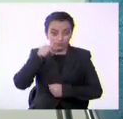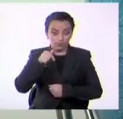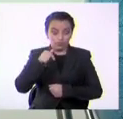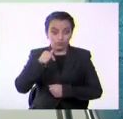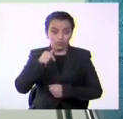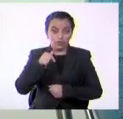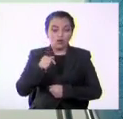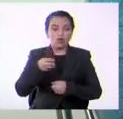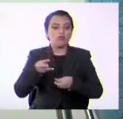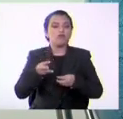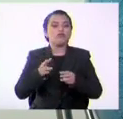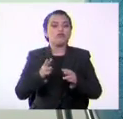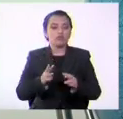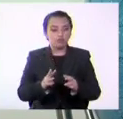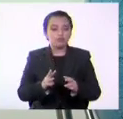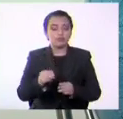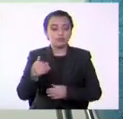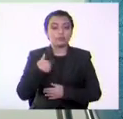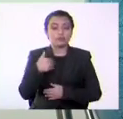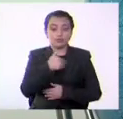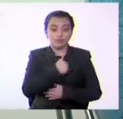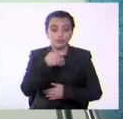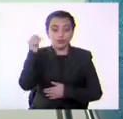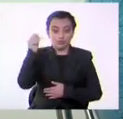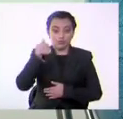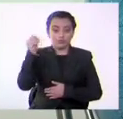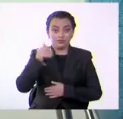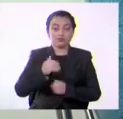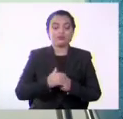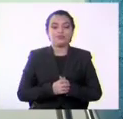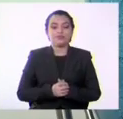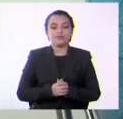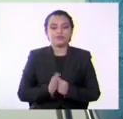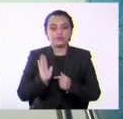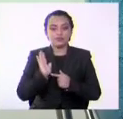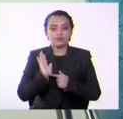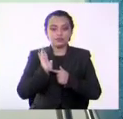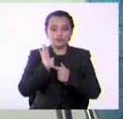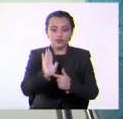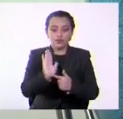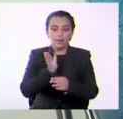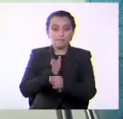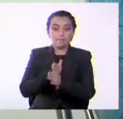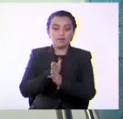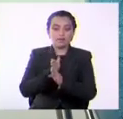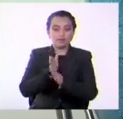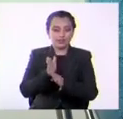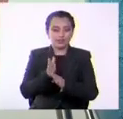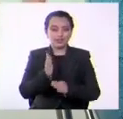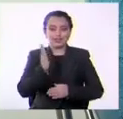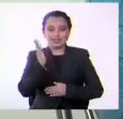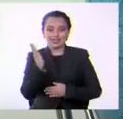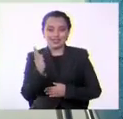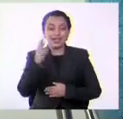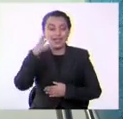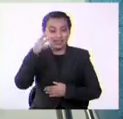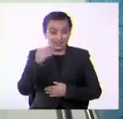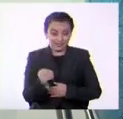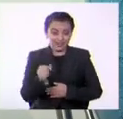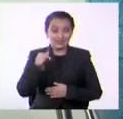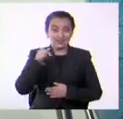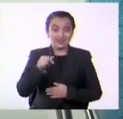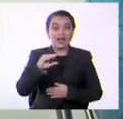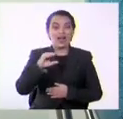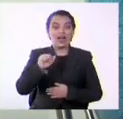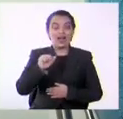de Educación. Ya vieron ustedes en su pantalla la profesional que nos está acompañando en este día, Candy Bautista, le damos